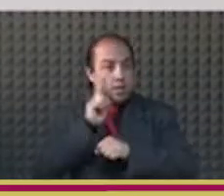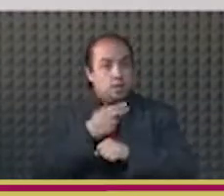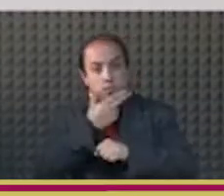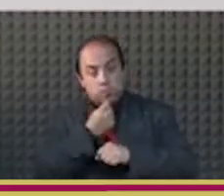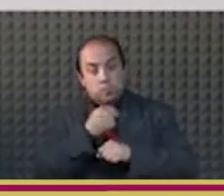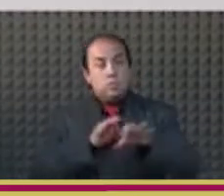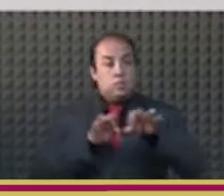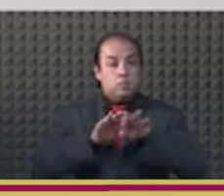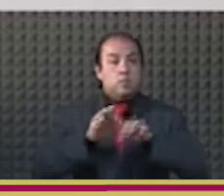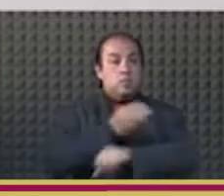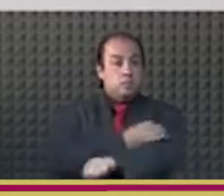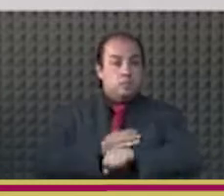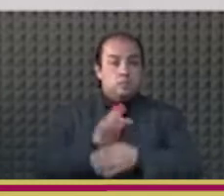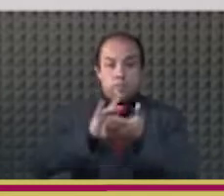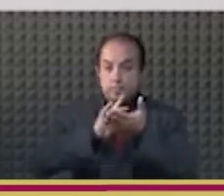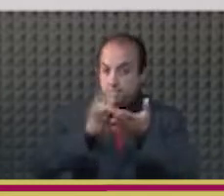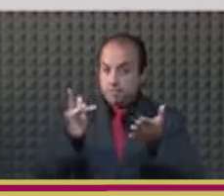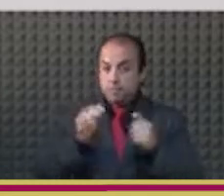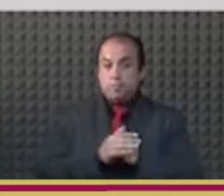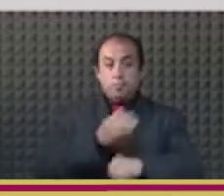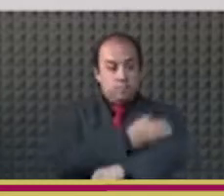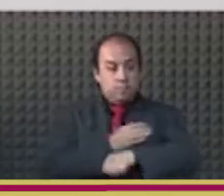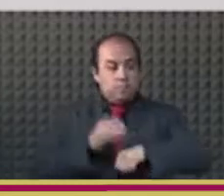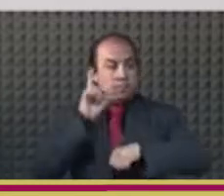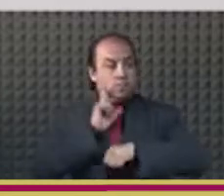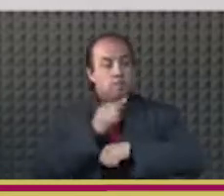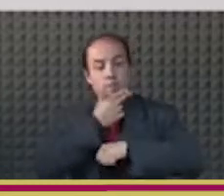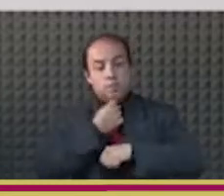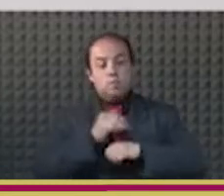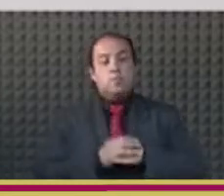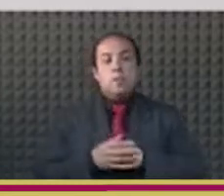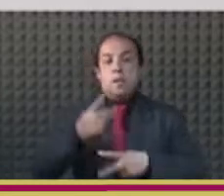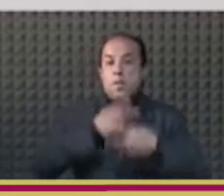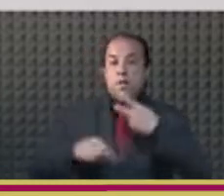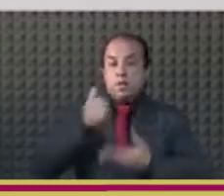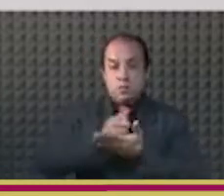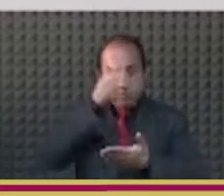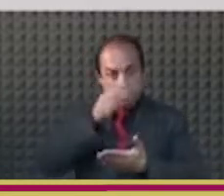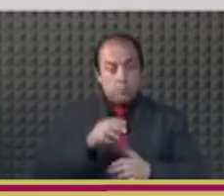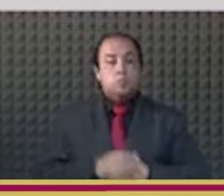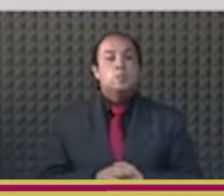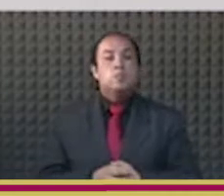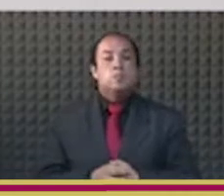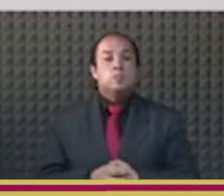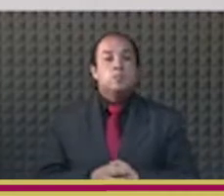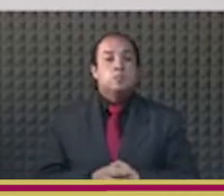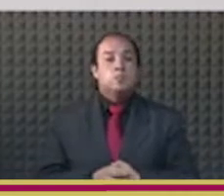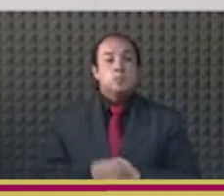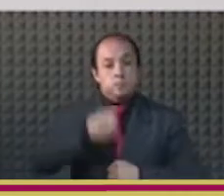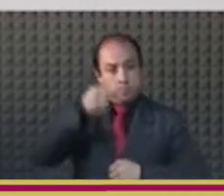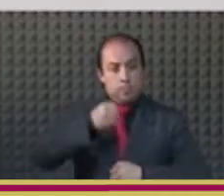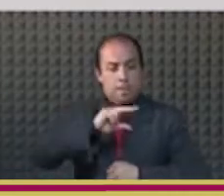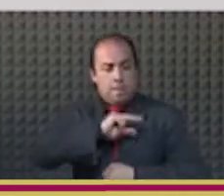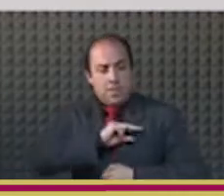trabajo que nos acompañan. Gracias, compañeros, compañeras, por asistir a la Ciudad de México. Saludo de manera